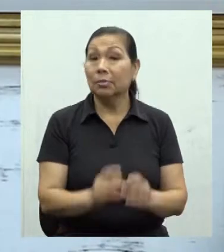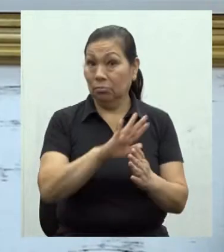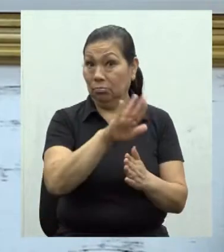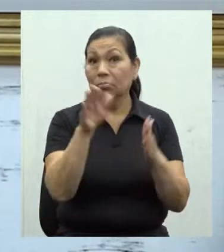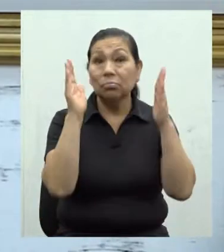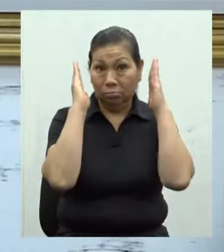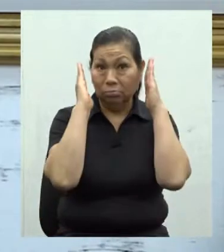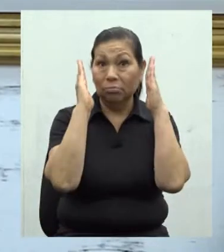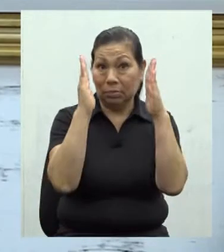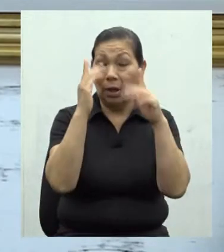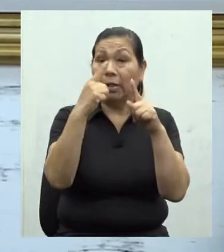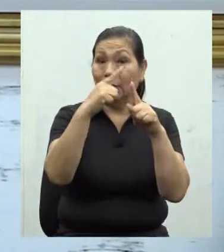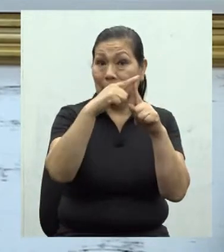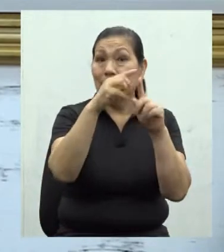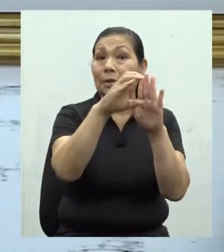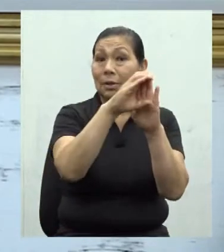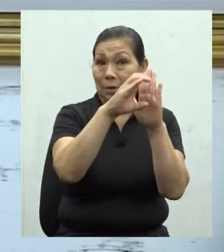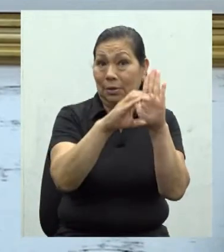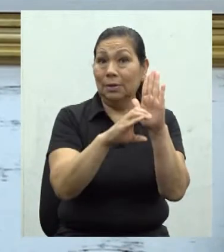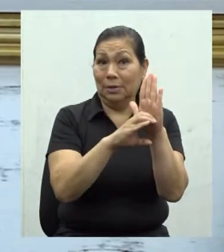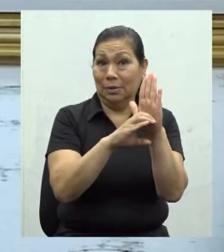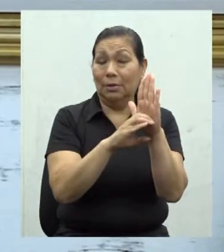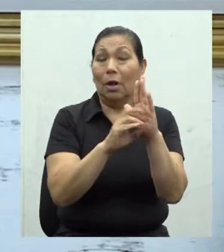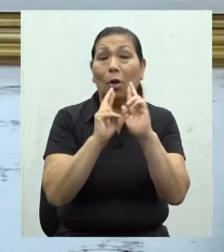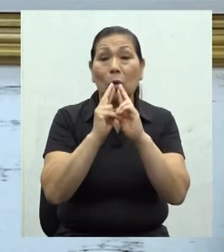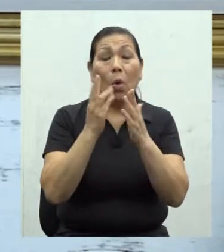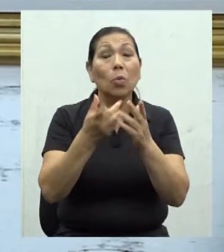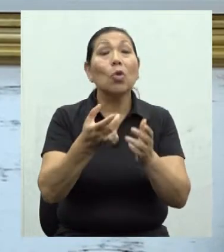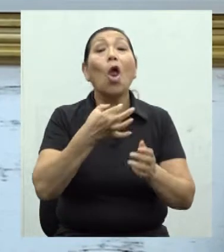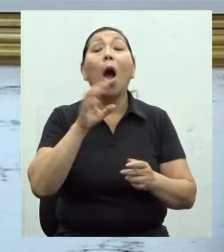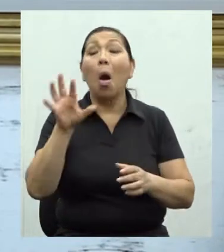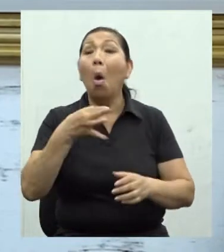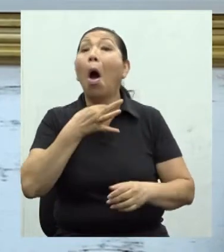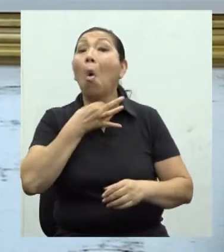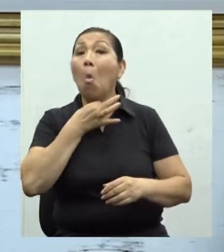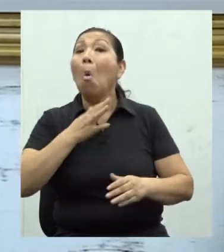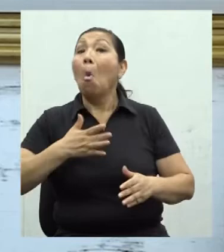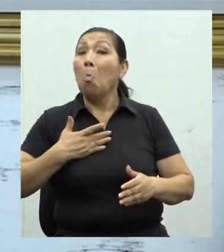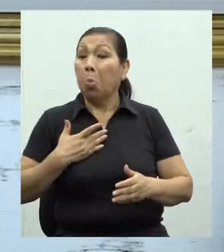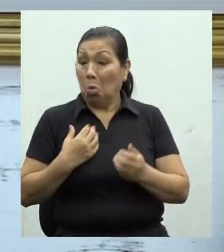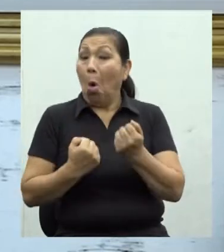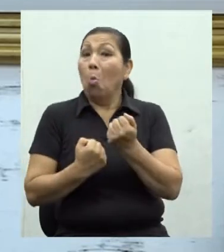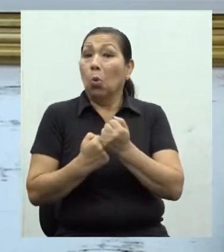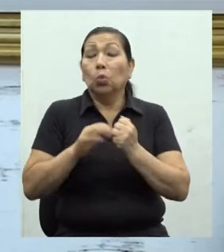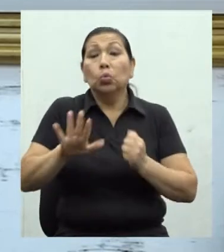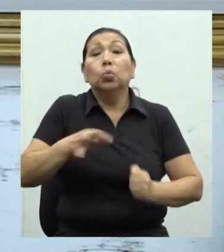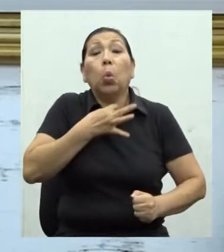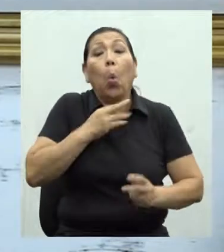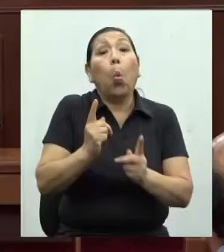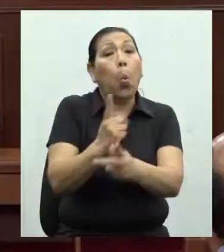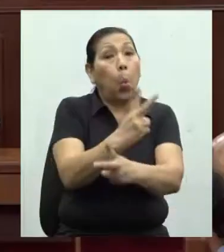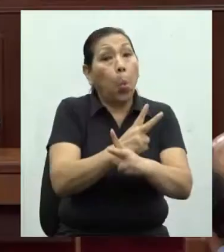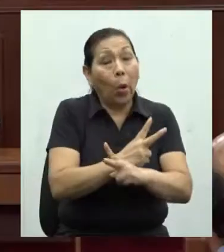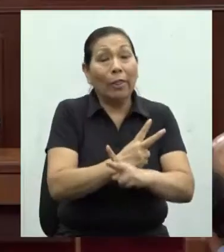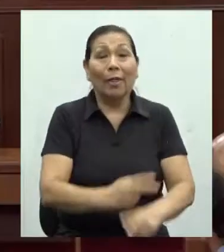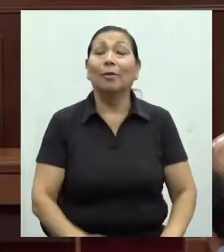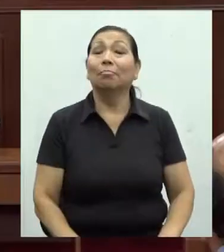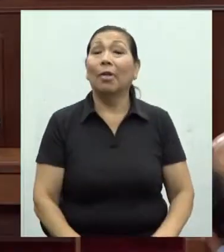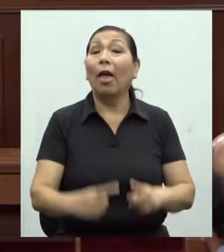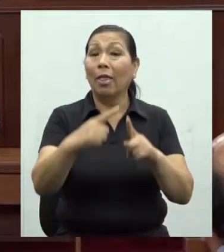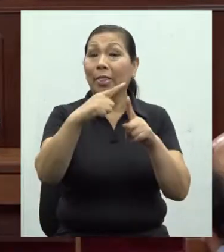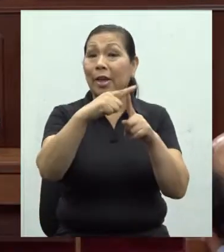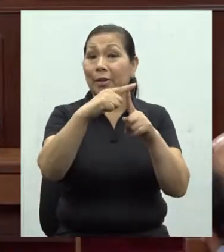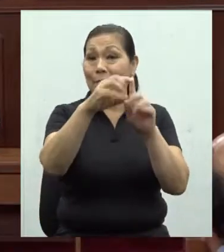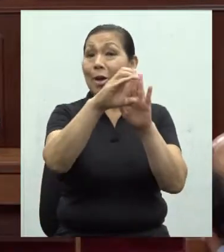Atención. Tribunal Constitucional resolvió que los abuelos pueden ser apoderados de sus nietos. El